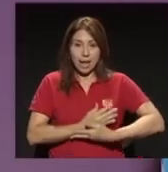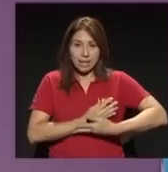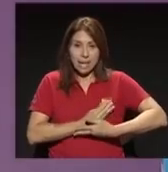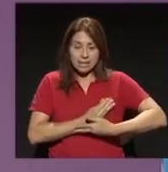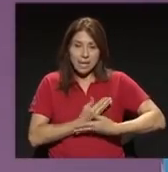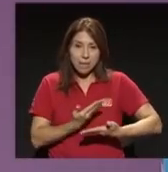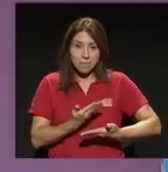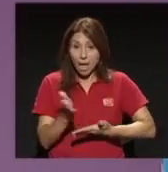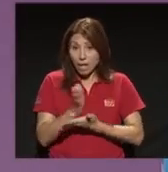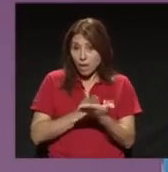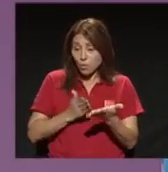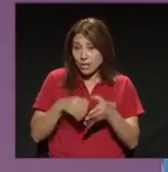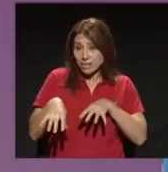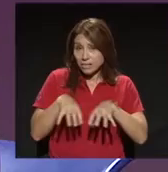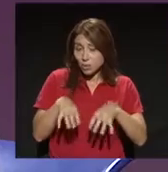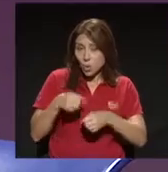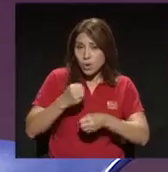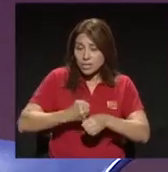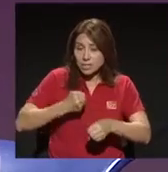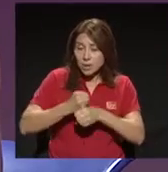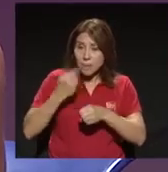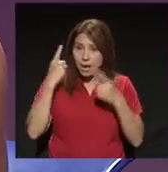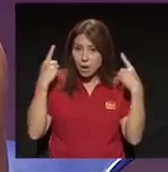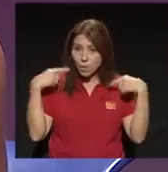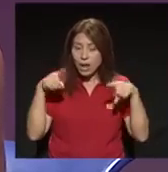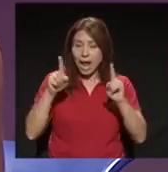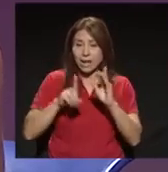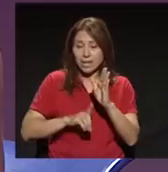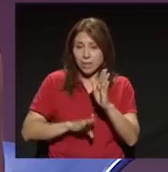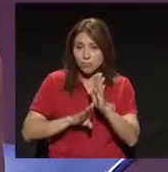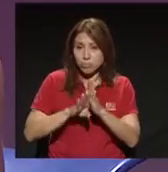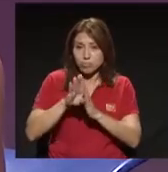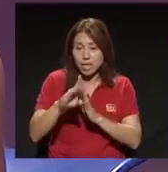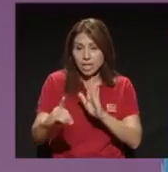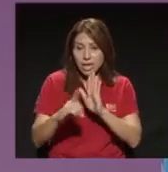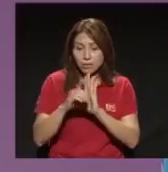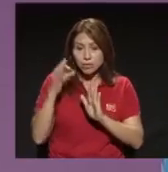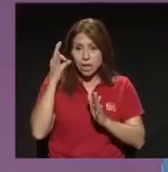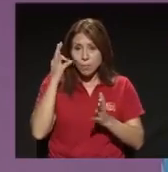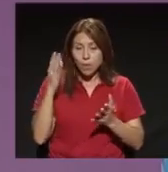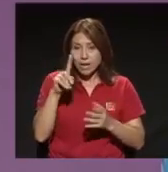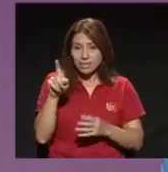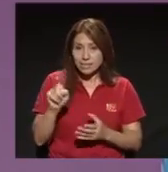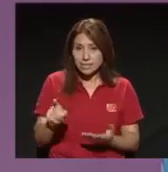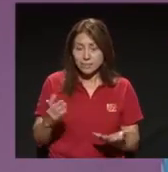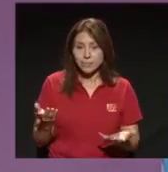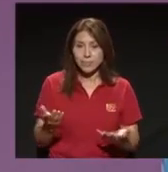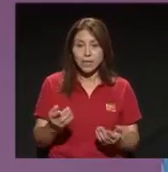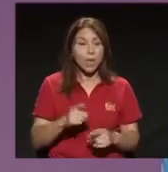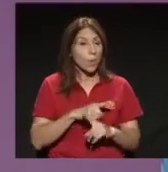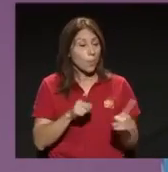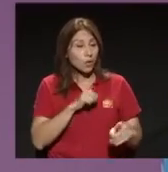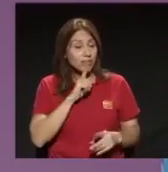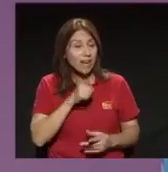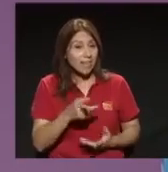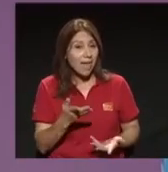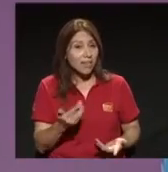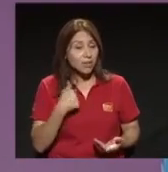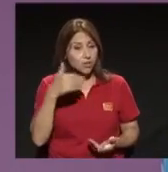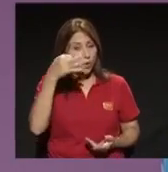algunas acciones para lograr el avance de estos derechos de las mujeres bueno en realidad yo creo que